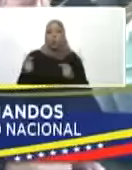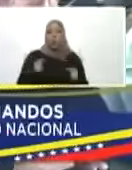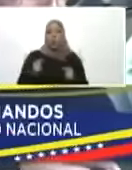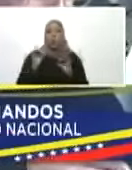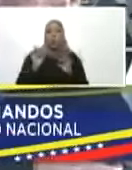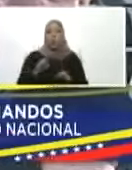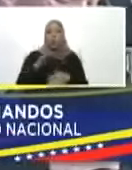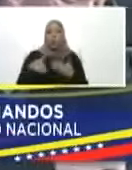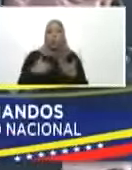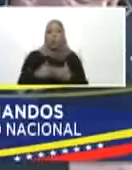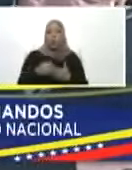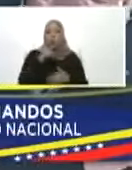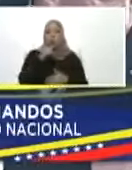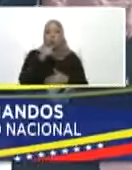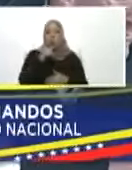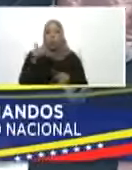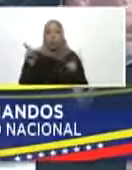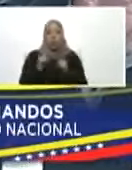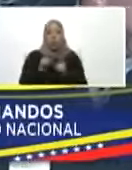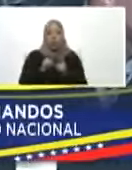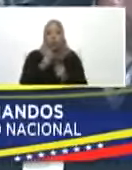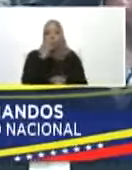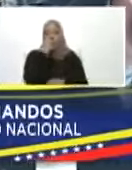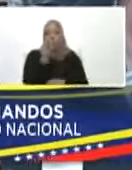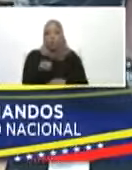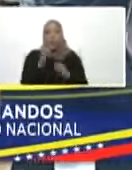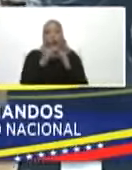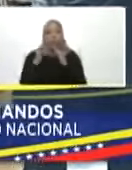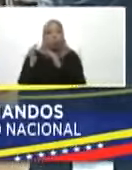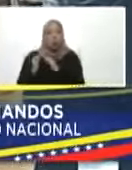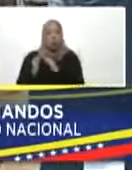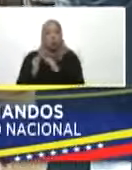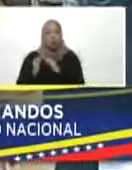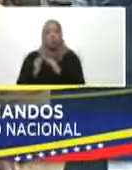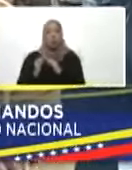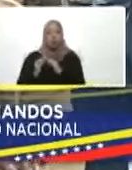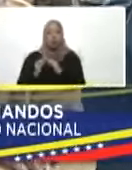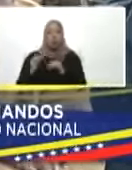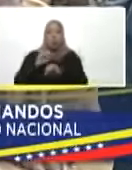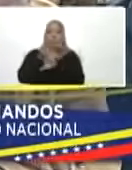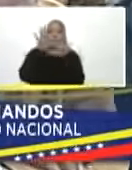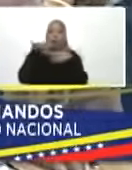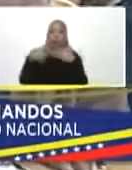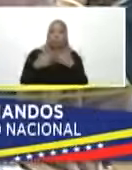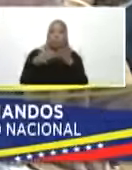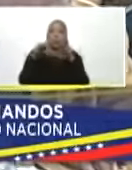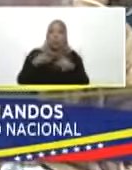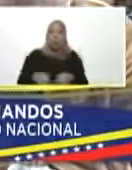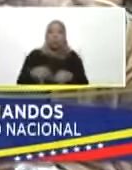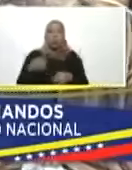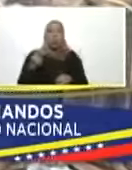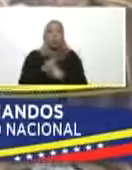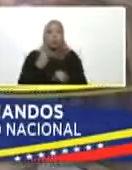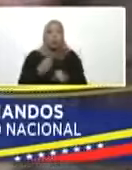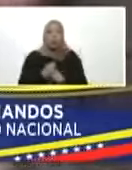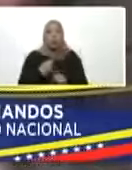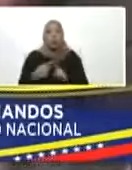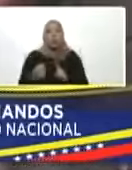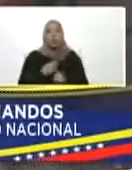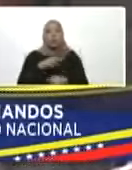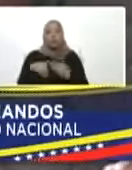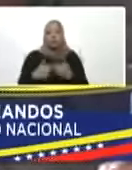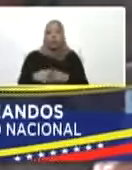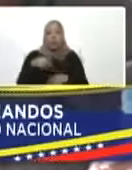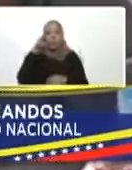generoso, solidario, de acercamiento, de visitas casa por casa, y esa fue la clave de la derrota del COVID-19, de